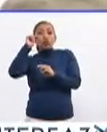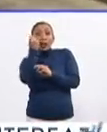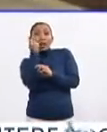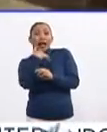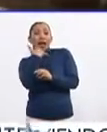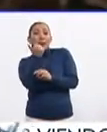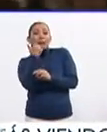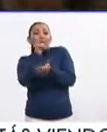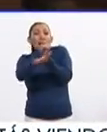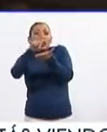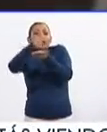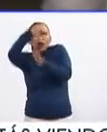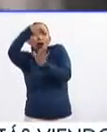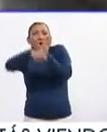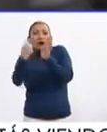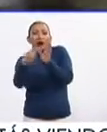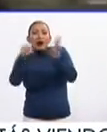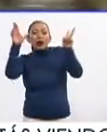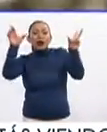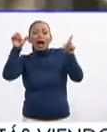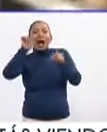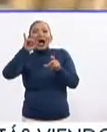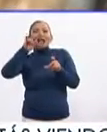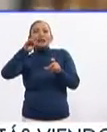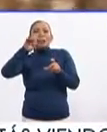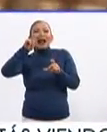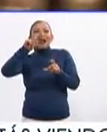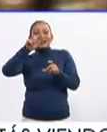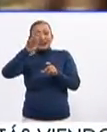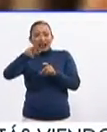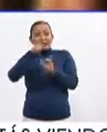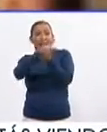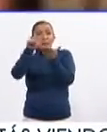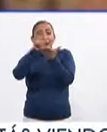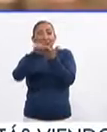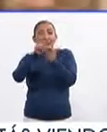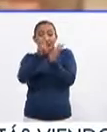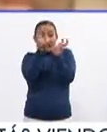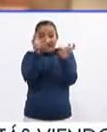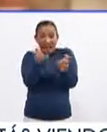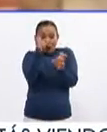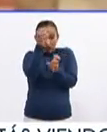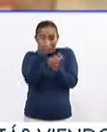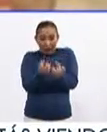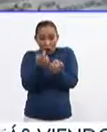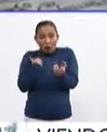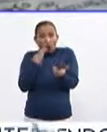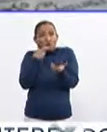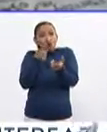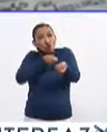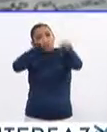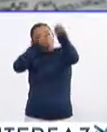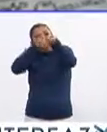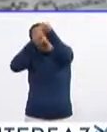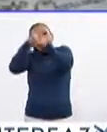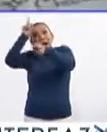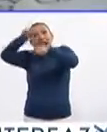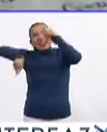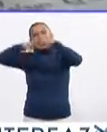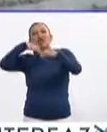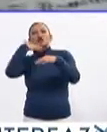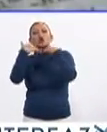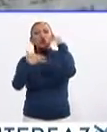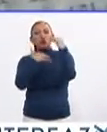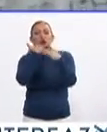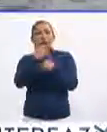técnica alemana de limpieza profunda llamada Ice Blaster, una forma de limpieza donde el hielo seco es aplicado con presión controlada para eliminar la